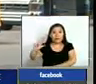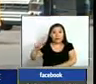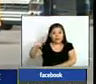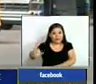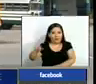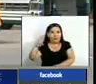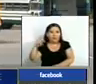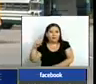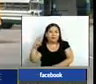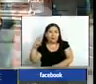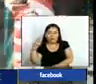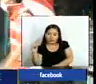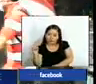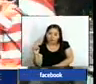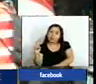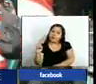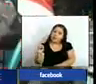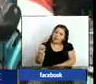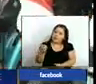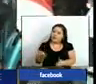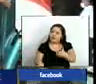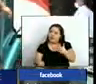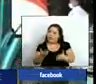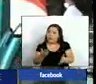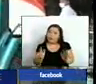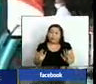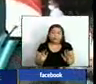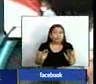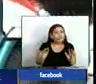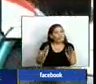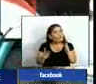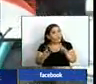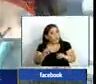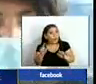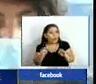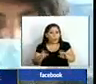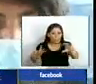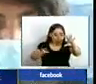2020, aunque esto podría cambiar por el repunte de casos de